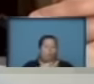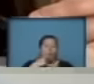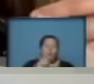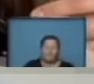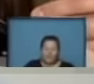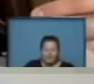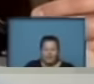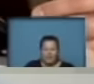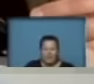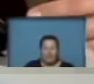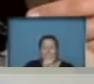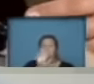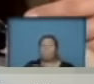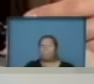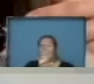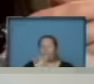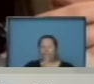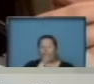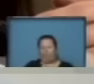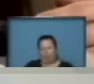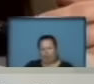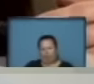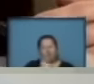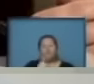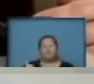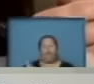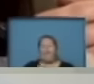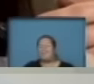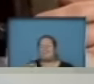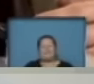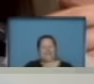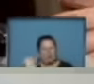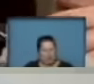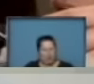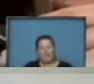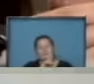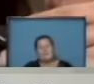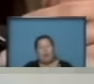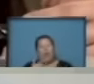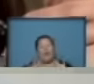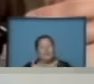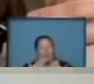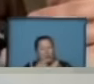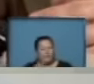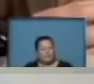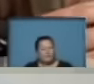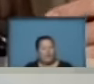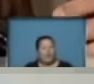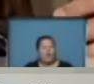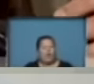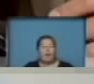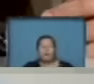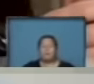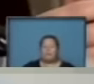decía la sospecha de fraude, no había una sola denuncia. Y el segundo es la entrevista